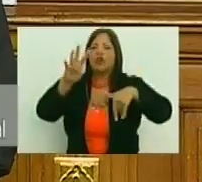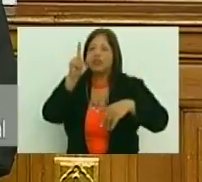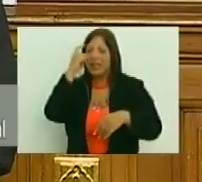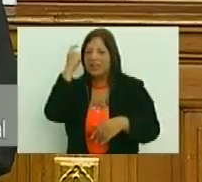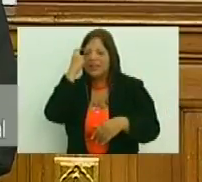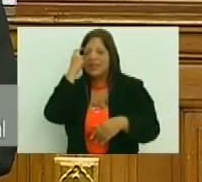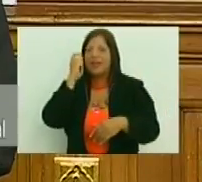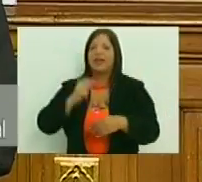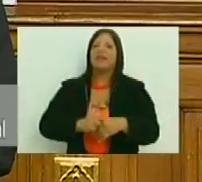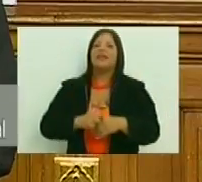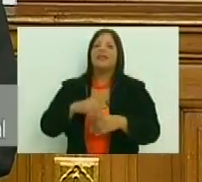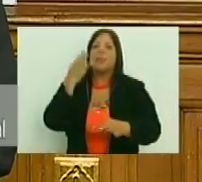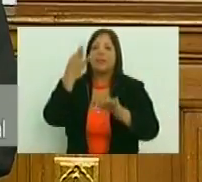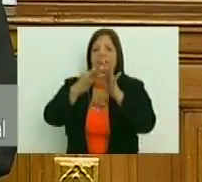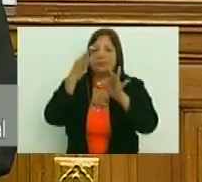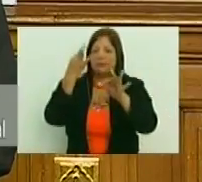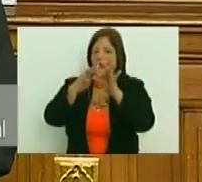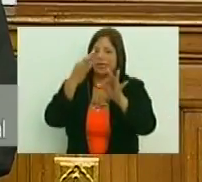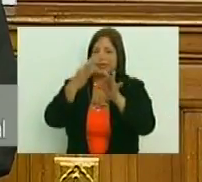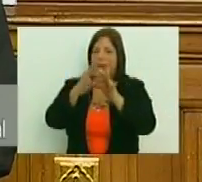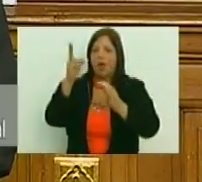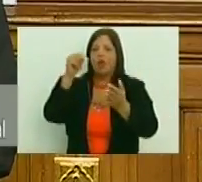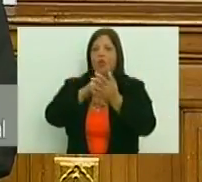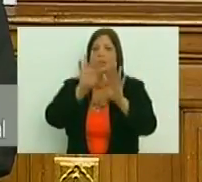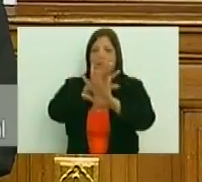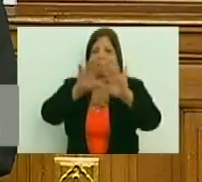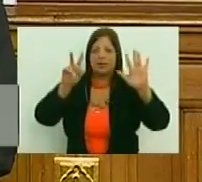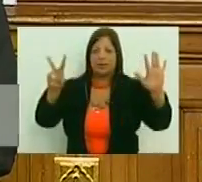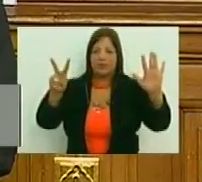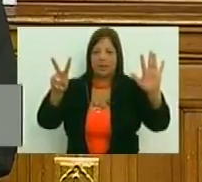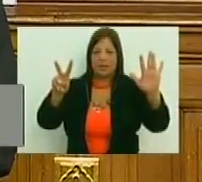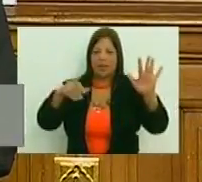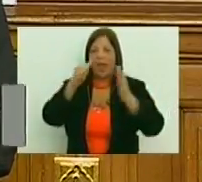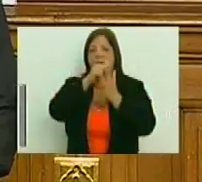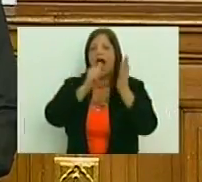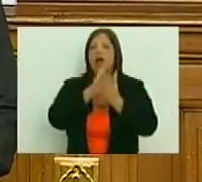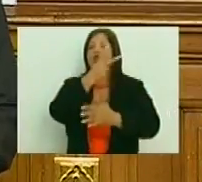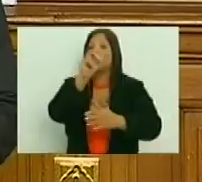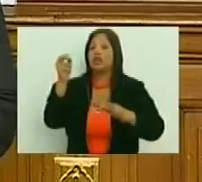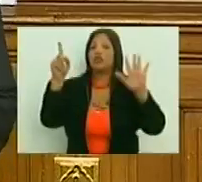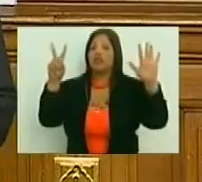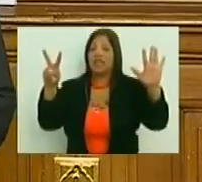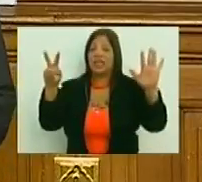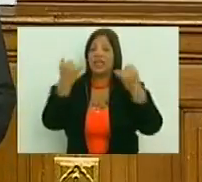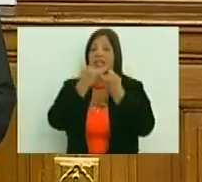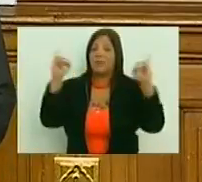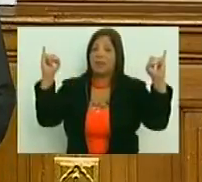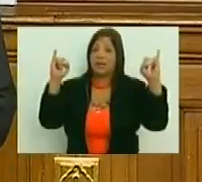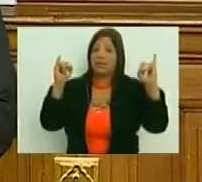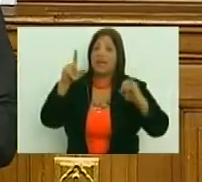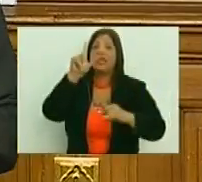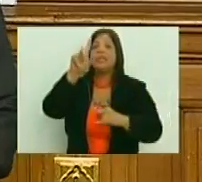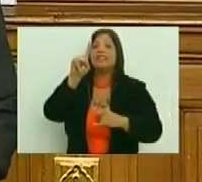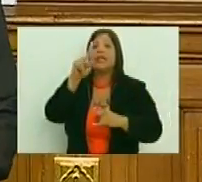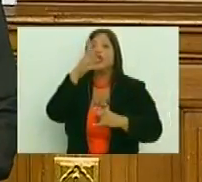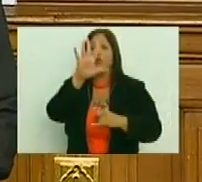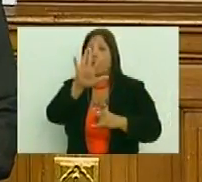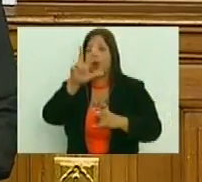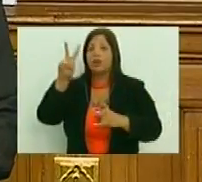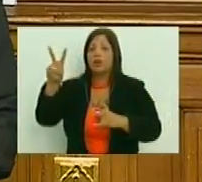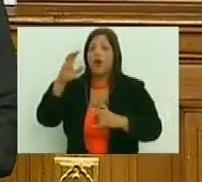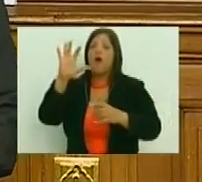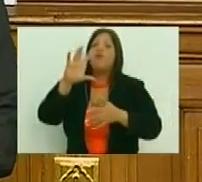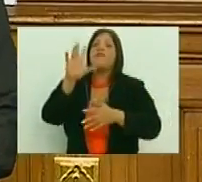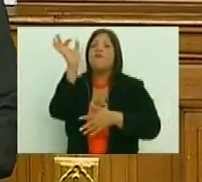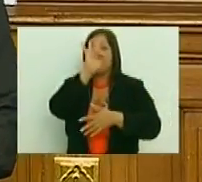14 días del mes de septiembre de 2017, años 207 de la independencia, 158 de la